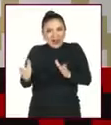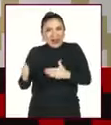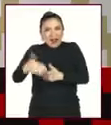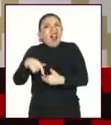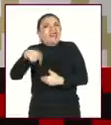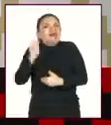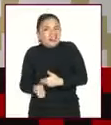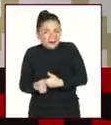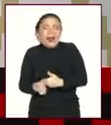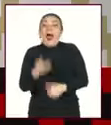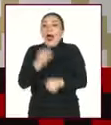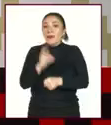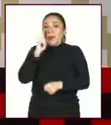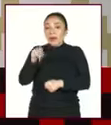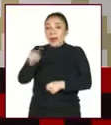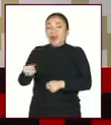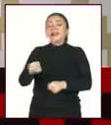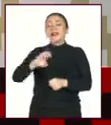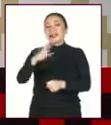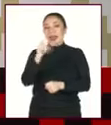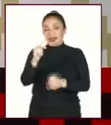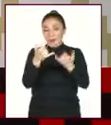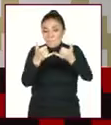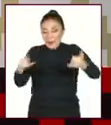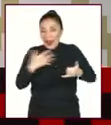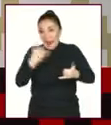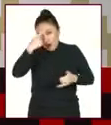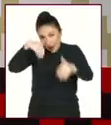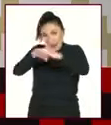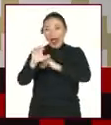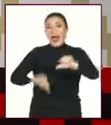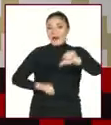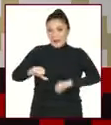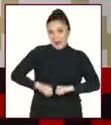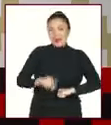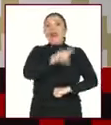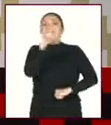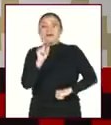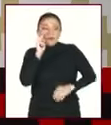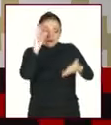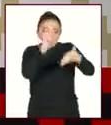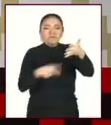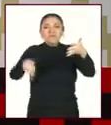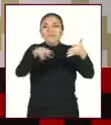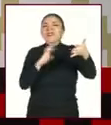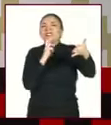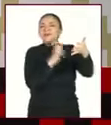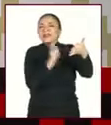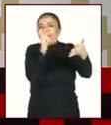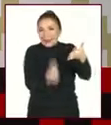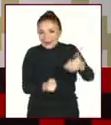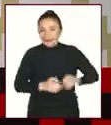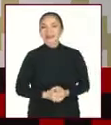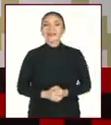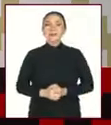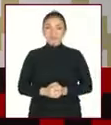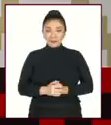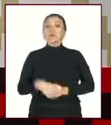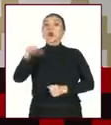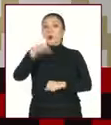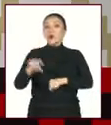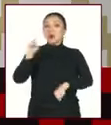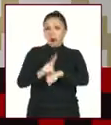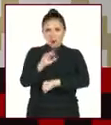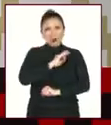se encuentra el enlace para ingresar a esta actividad. Más adelante revisaremos las respuestas. Para este seminario